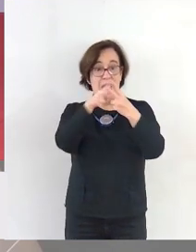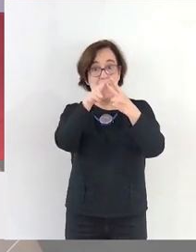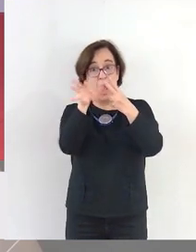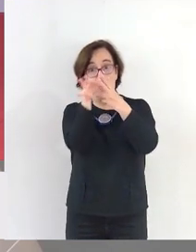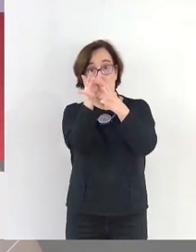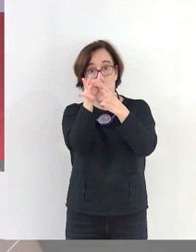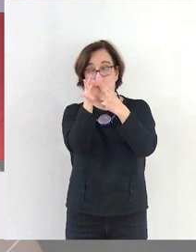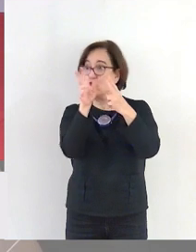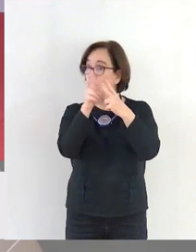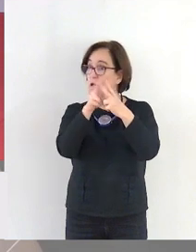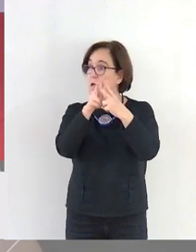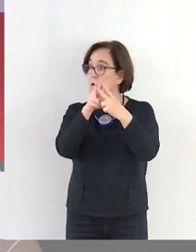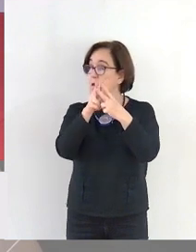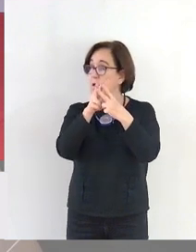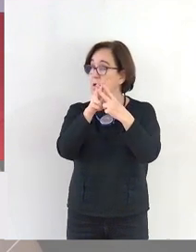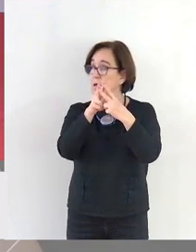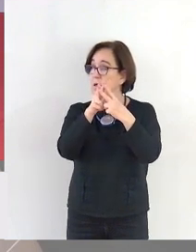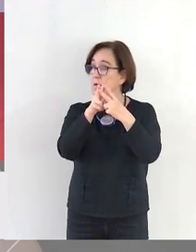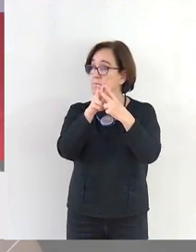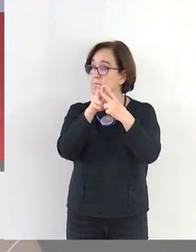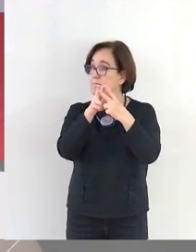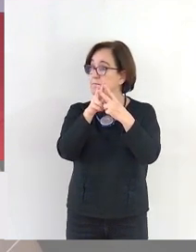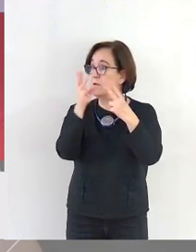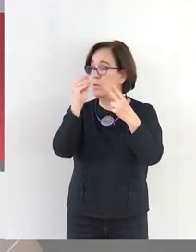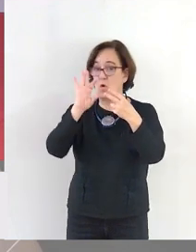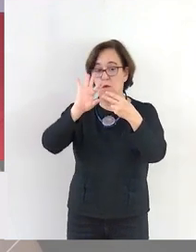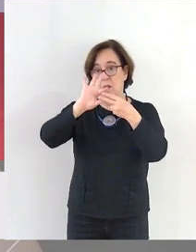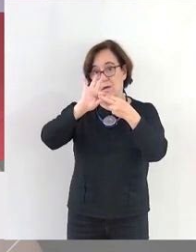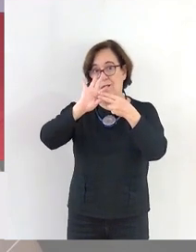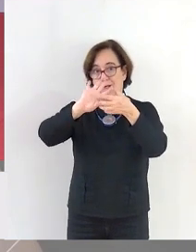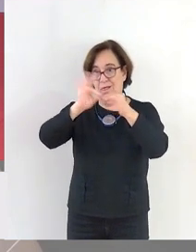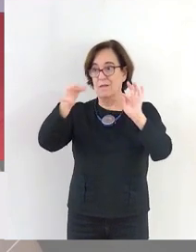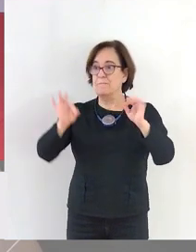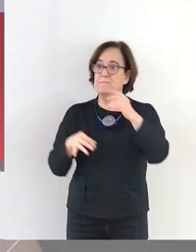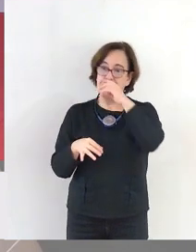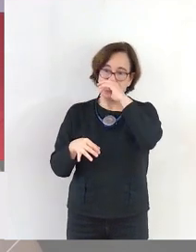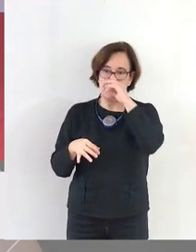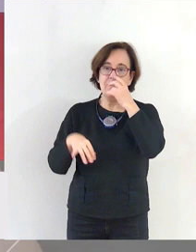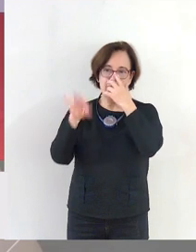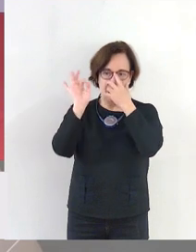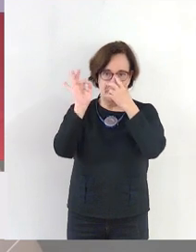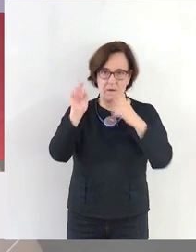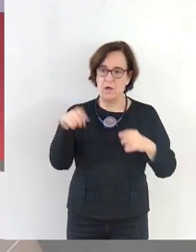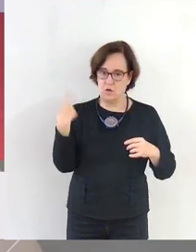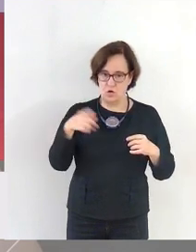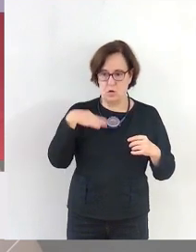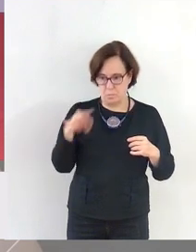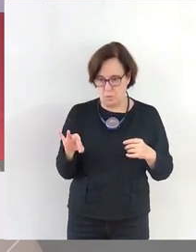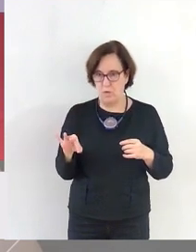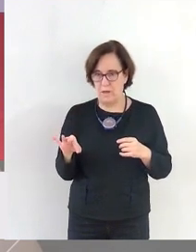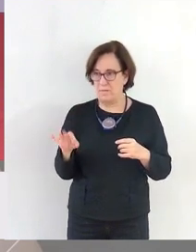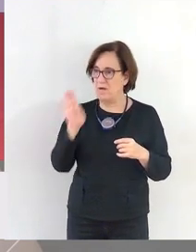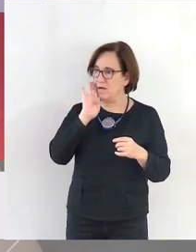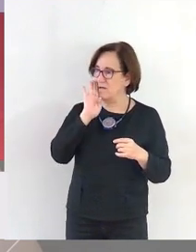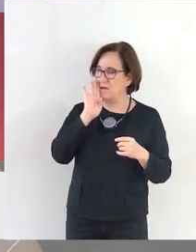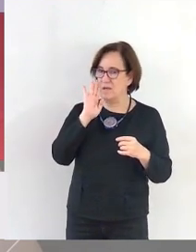que los dos están muy interconectados y que es cierto que nosotros noos podemos tener como decía